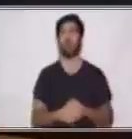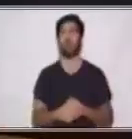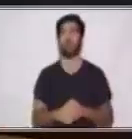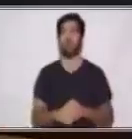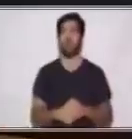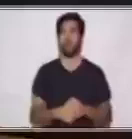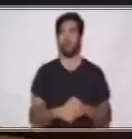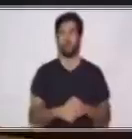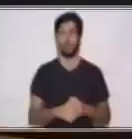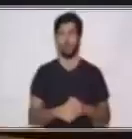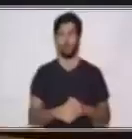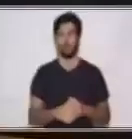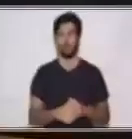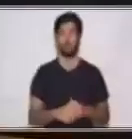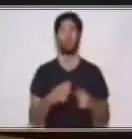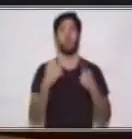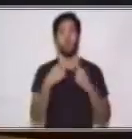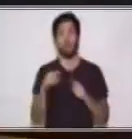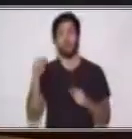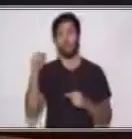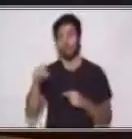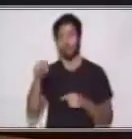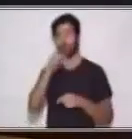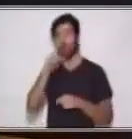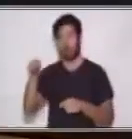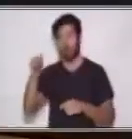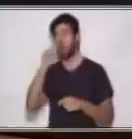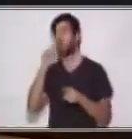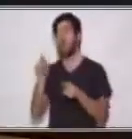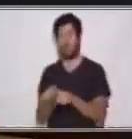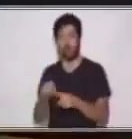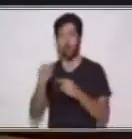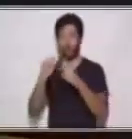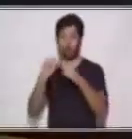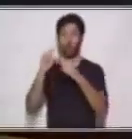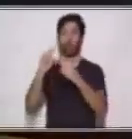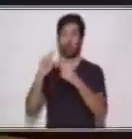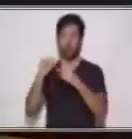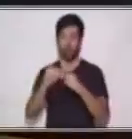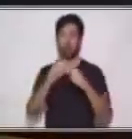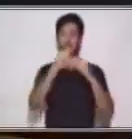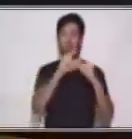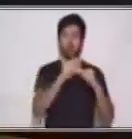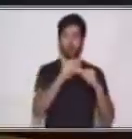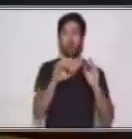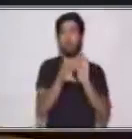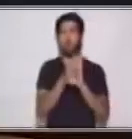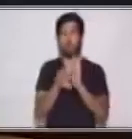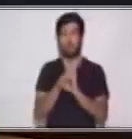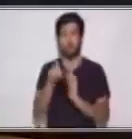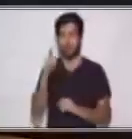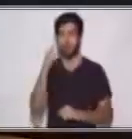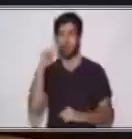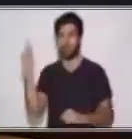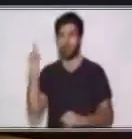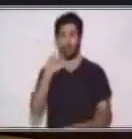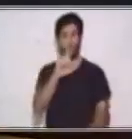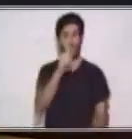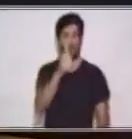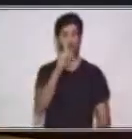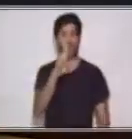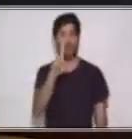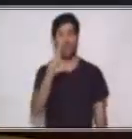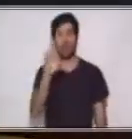1 es solo al inicio, bueno, pues en los nombres se aplica la regla número 2. Por ejemplo, acá tenemos un nombre, Carlos de la Cruz.